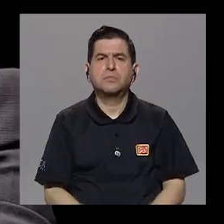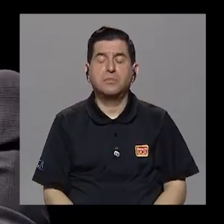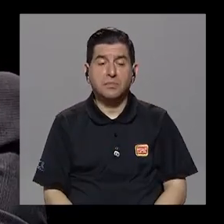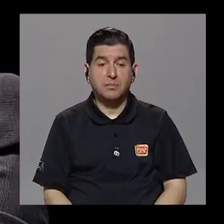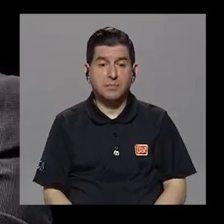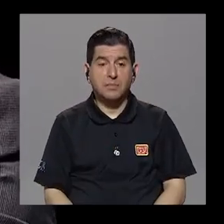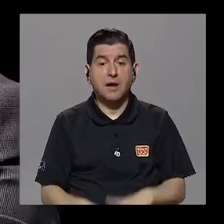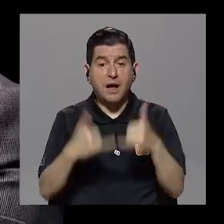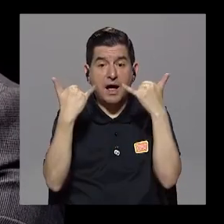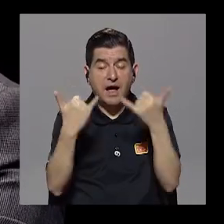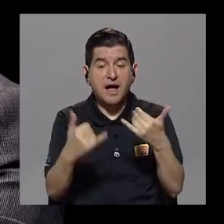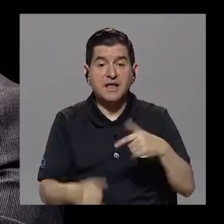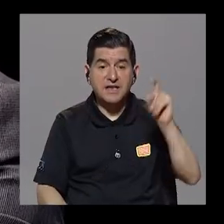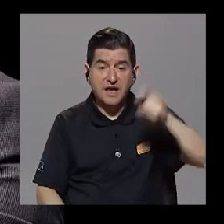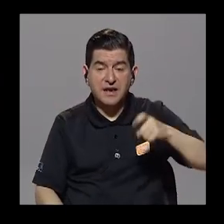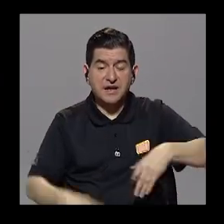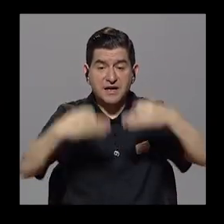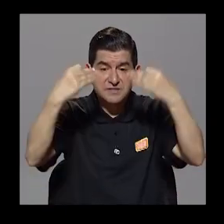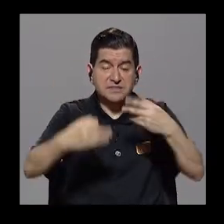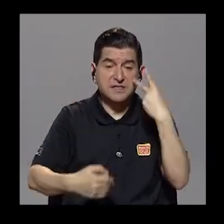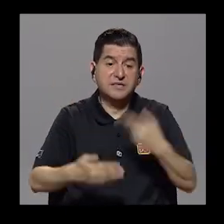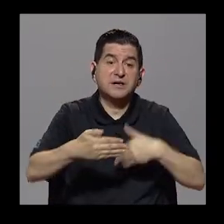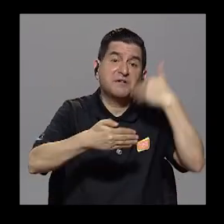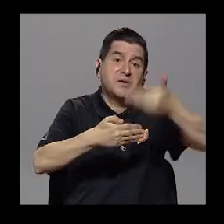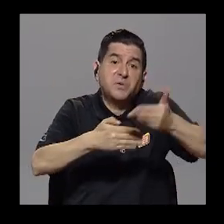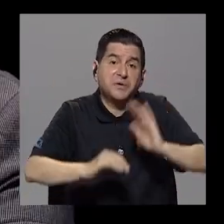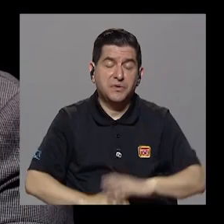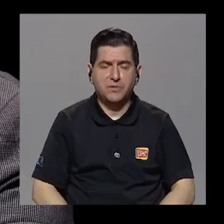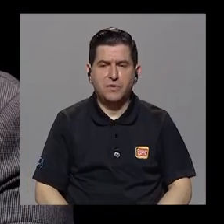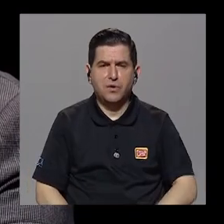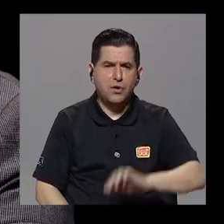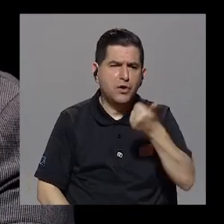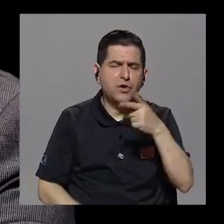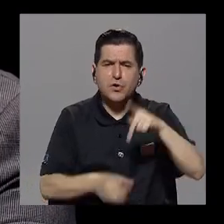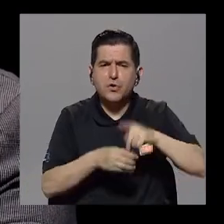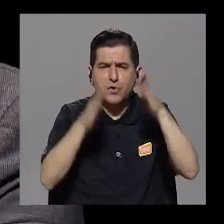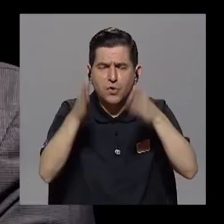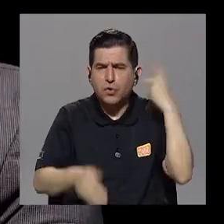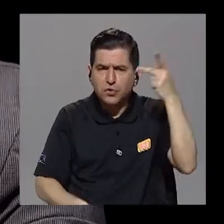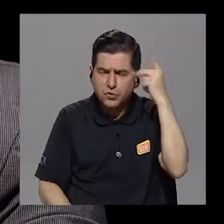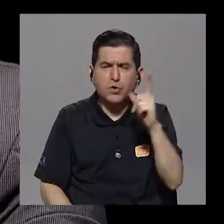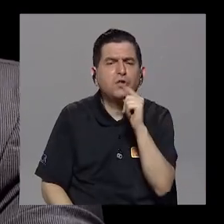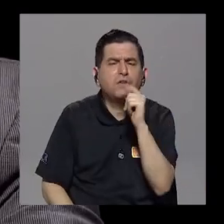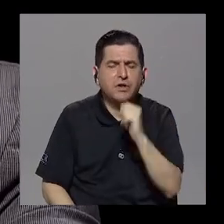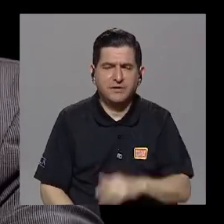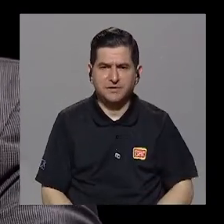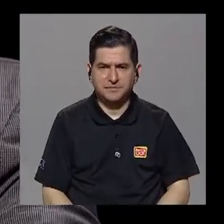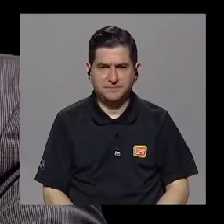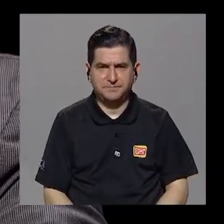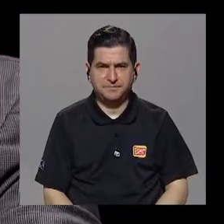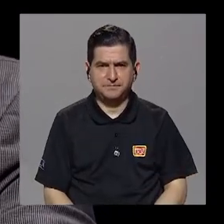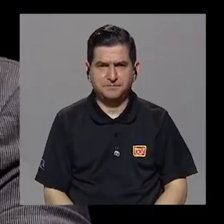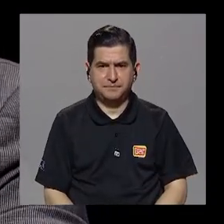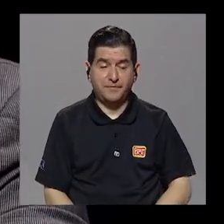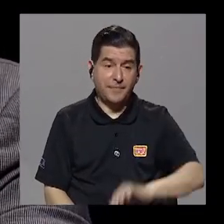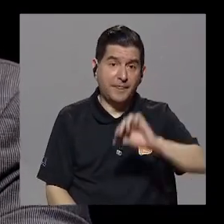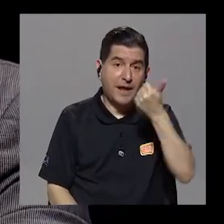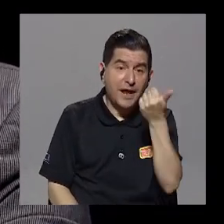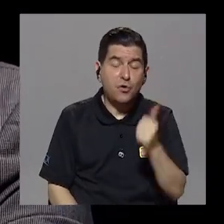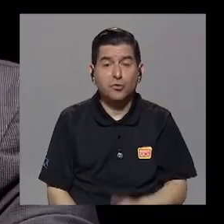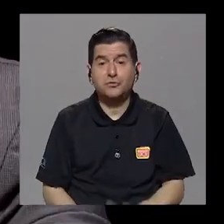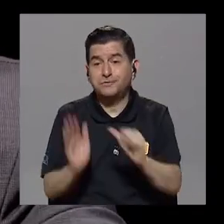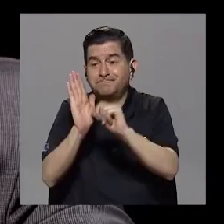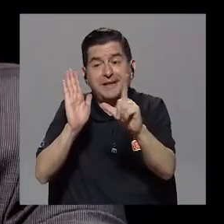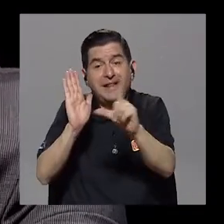verlo cuando ya tengas que tomar las ¿Cuál es el decisiones. otro actor político después de la caja? Es que el otro sería el